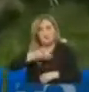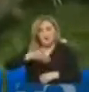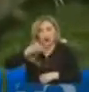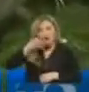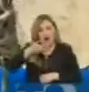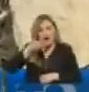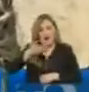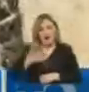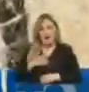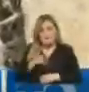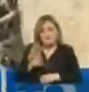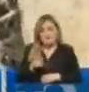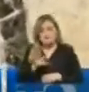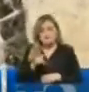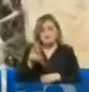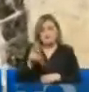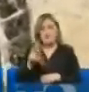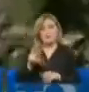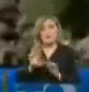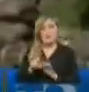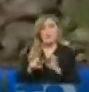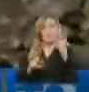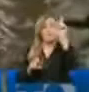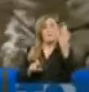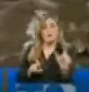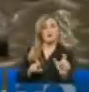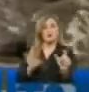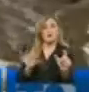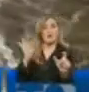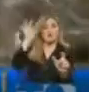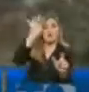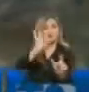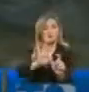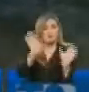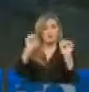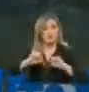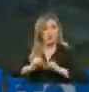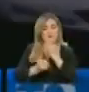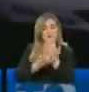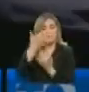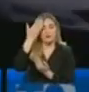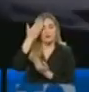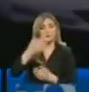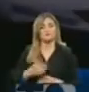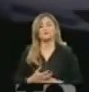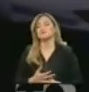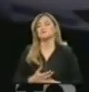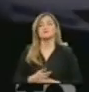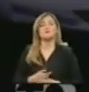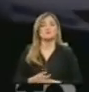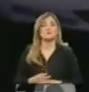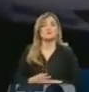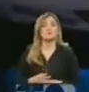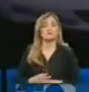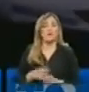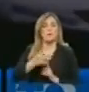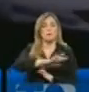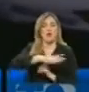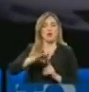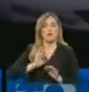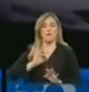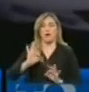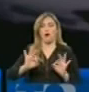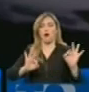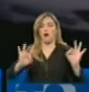los coronavirus pueden propagarse a otras especies con relativa facilidad. La liberación del virus al ambiente